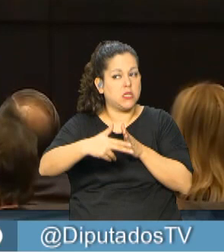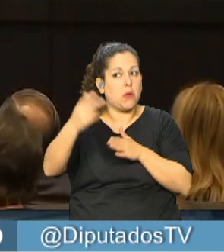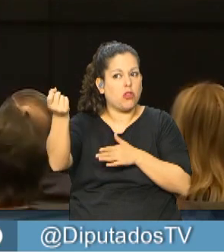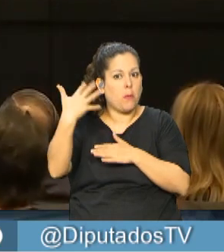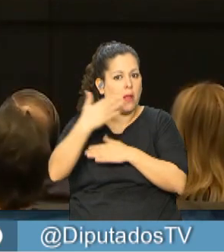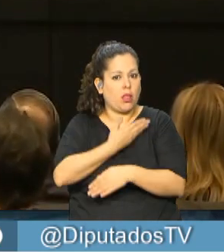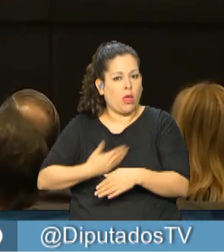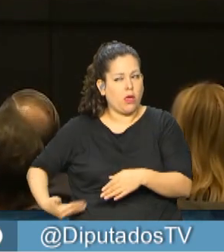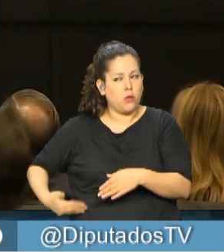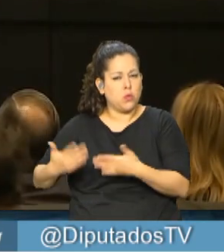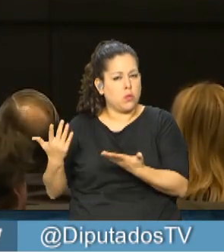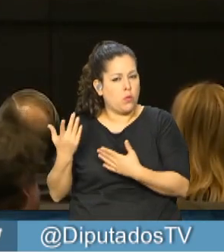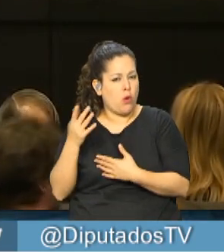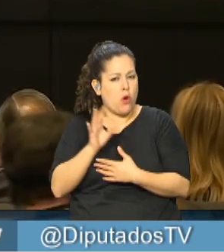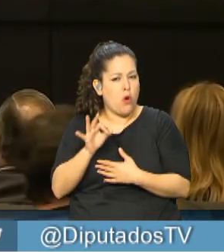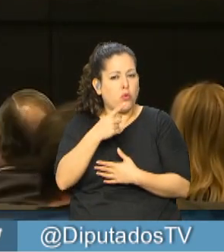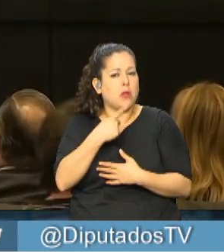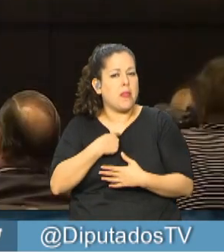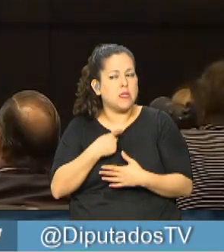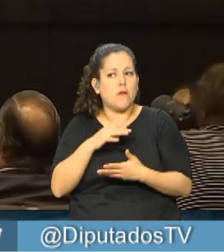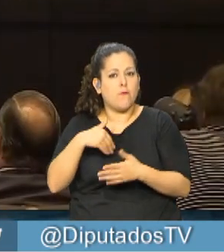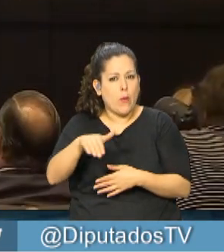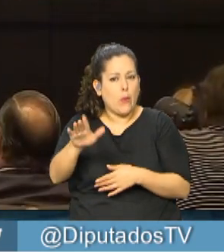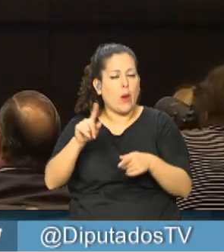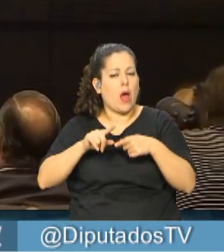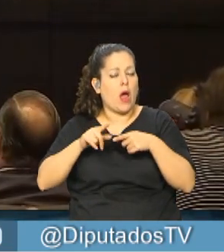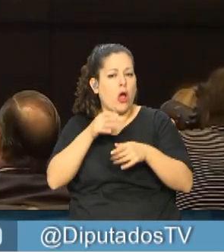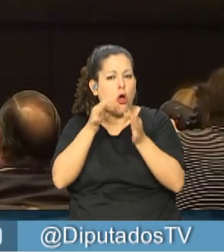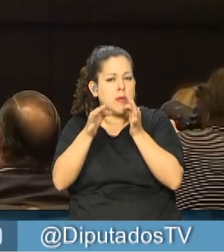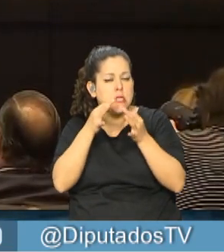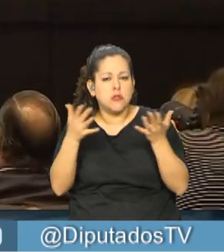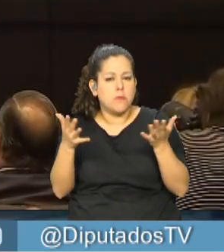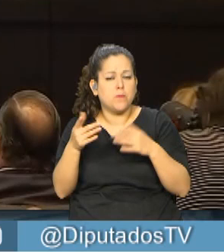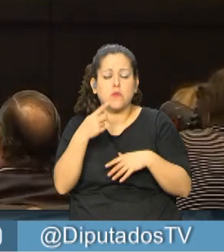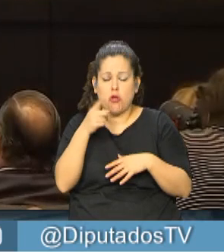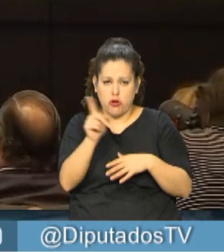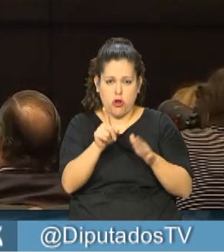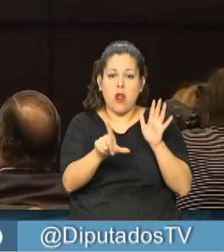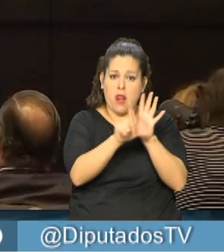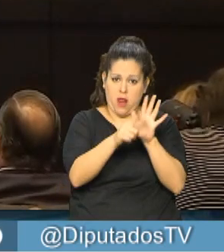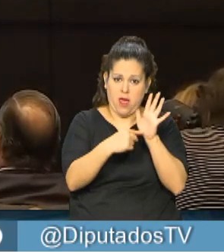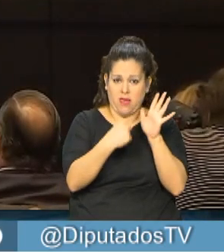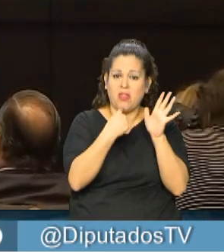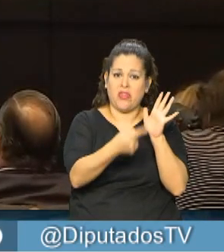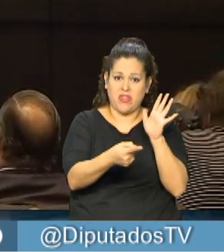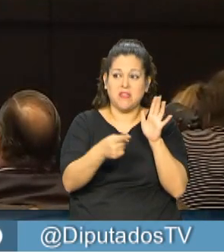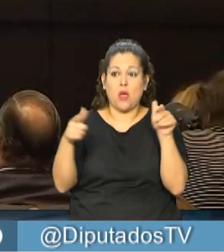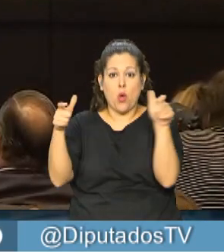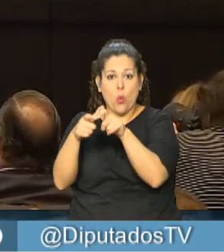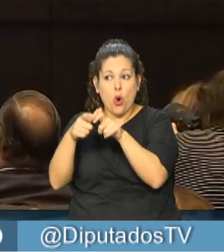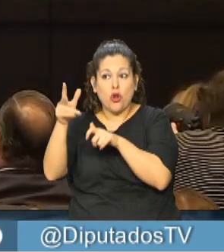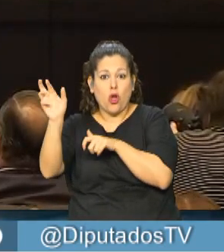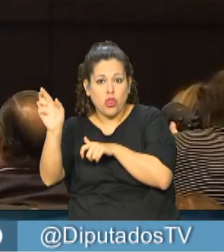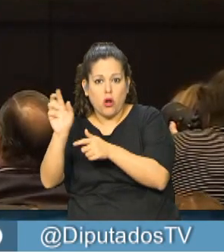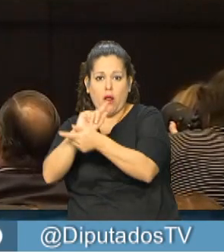o forma parte de las conversaciones que ustedes están teniendo en el off the record. Está una parte que dice que se transformarían en pesos. Sí,